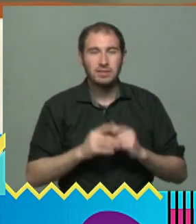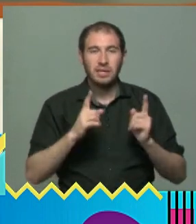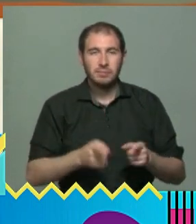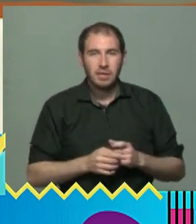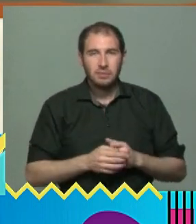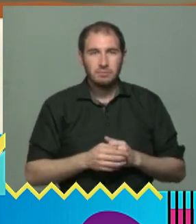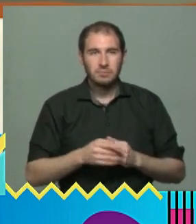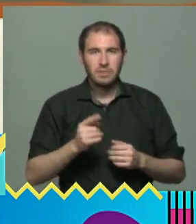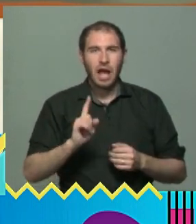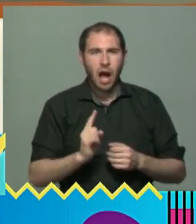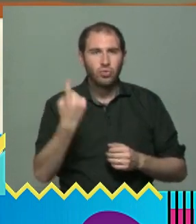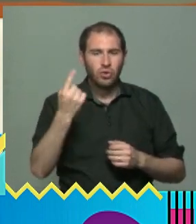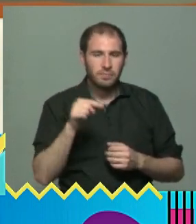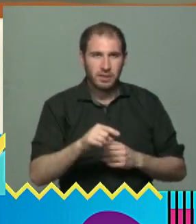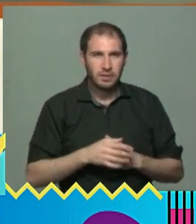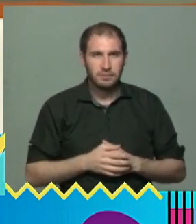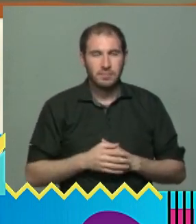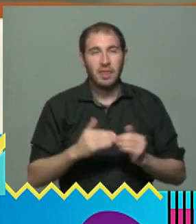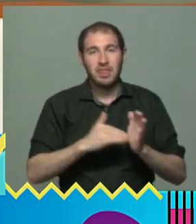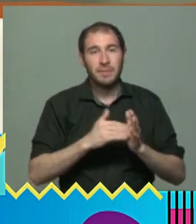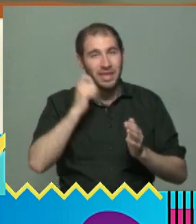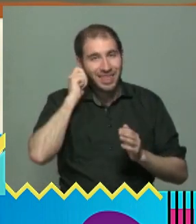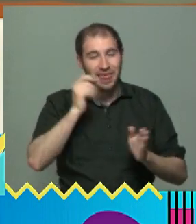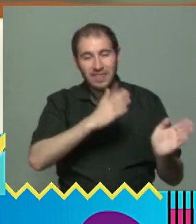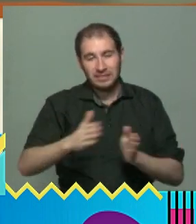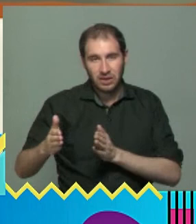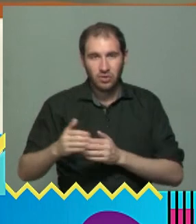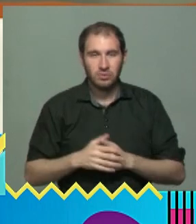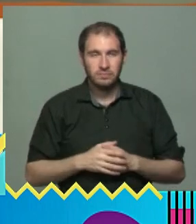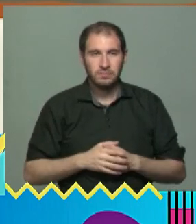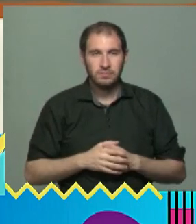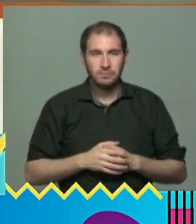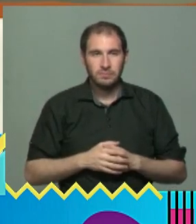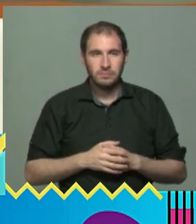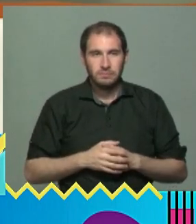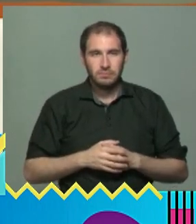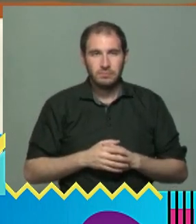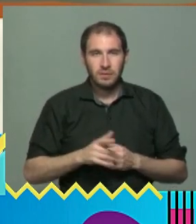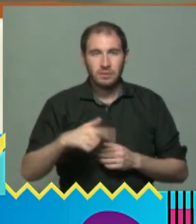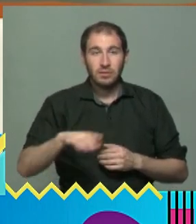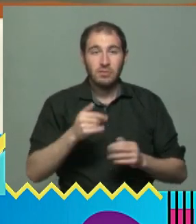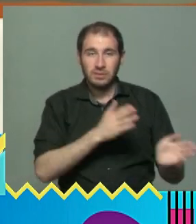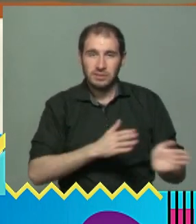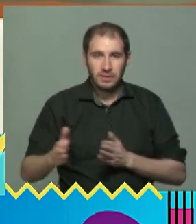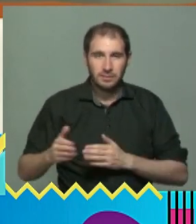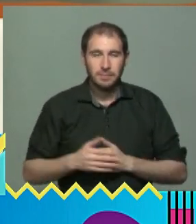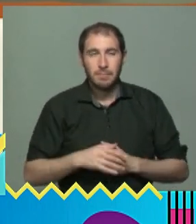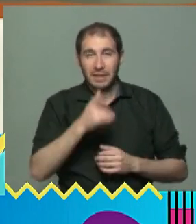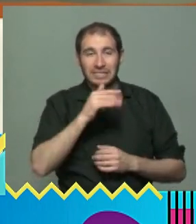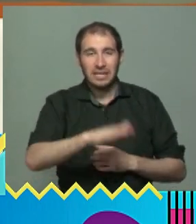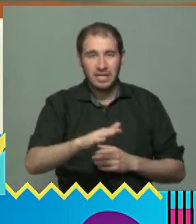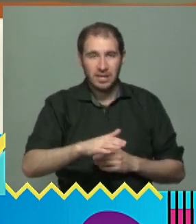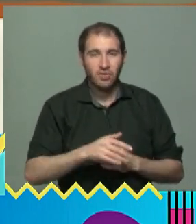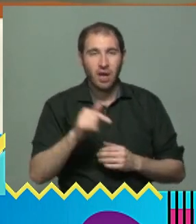cuál es su grado de autonomía, ¿no? Acorde a la edad de desarrollo por la que vayan atravesando, creo que el niño